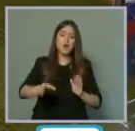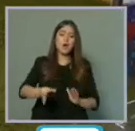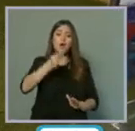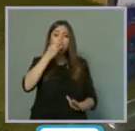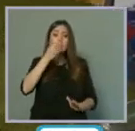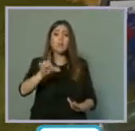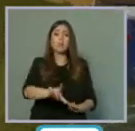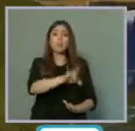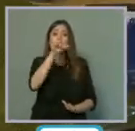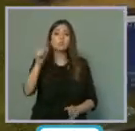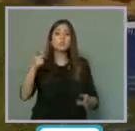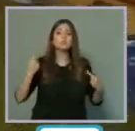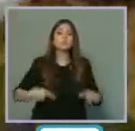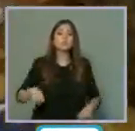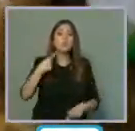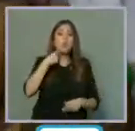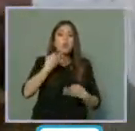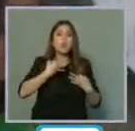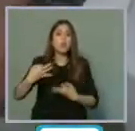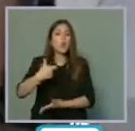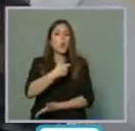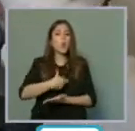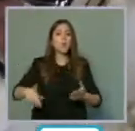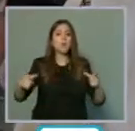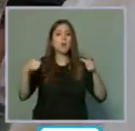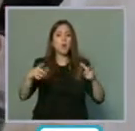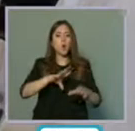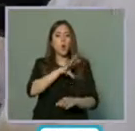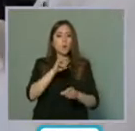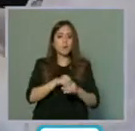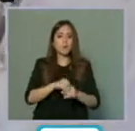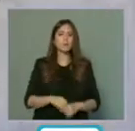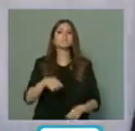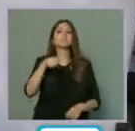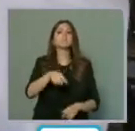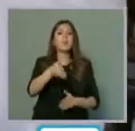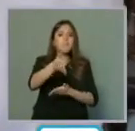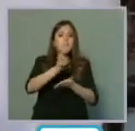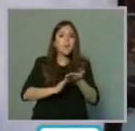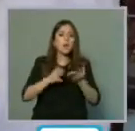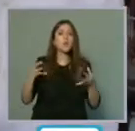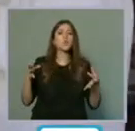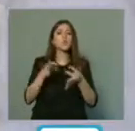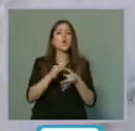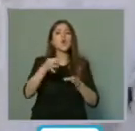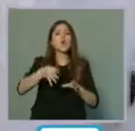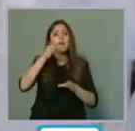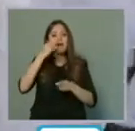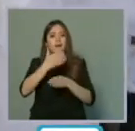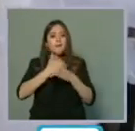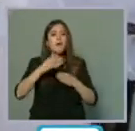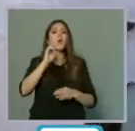entero. O sea que esto se come con café, se acompaña con café o una bebida. O con